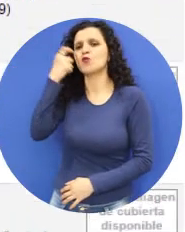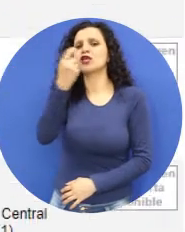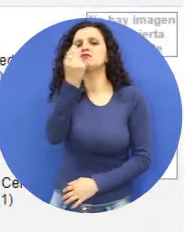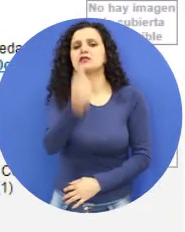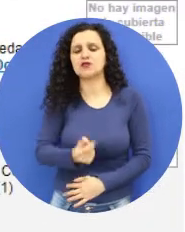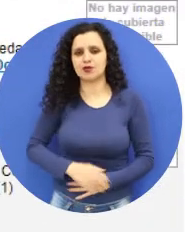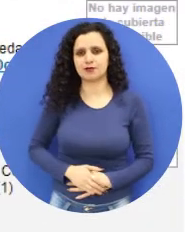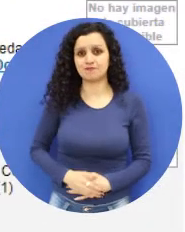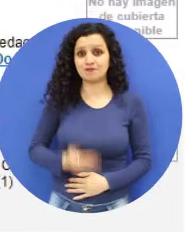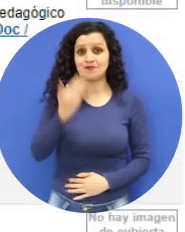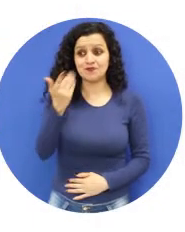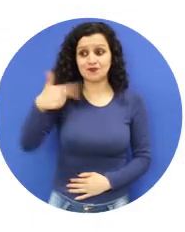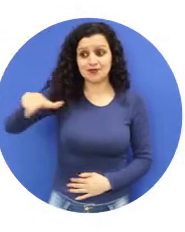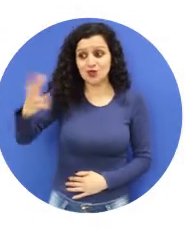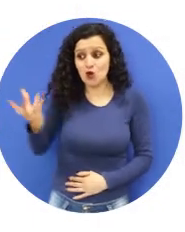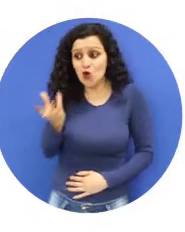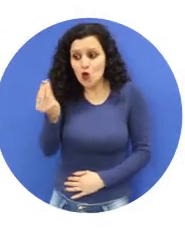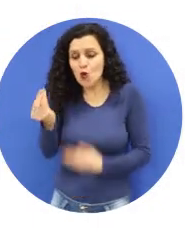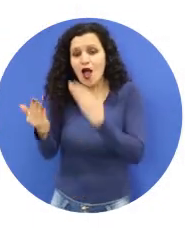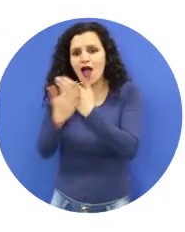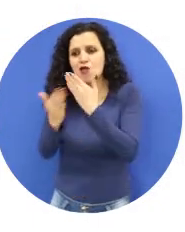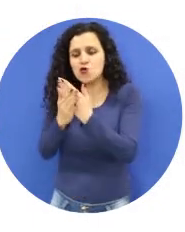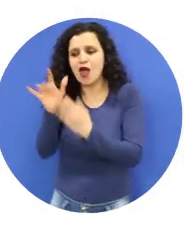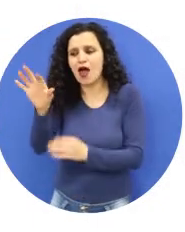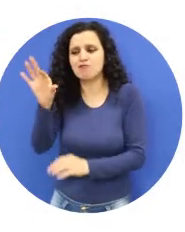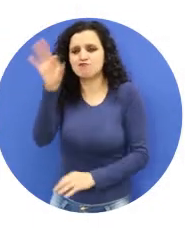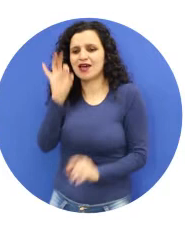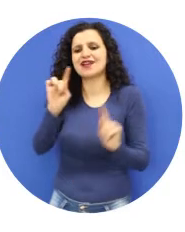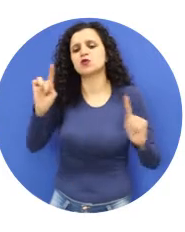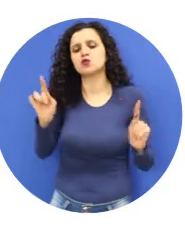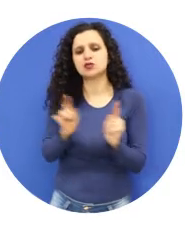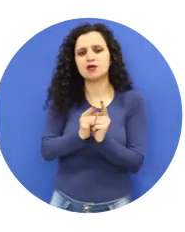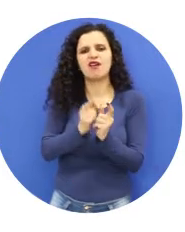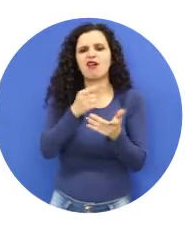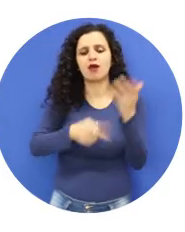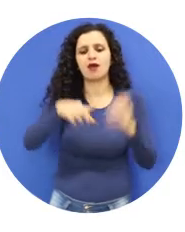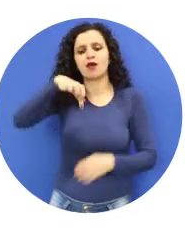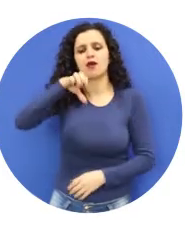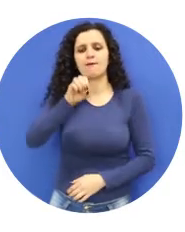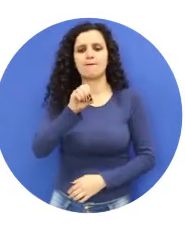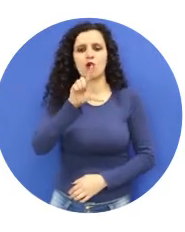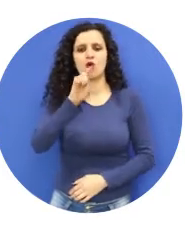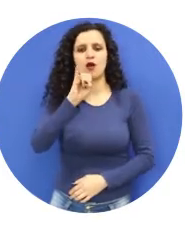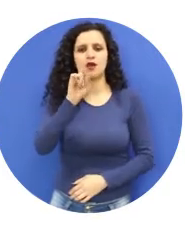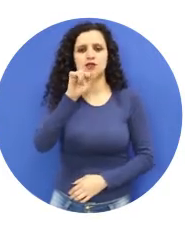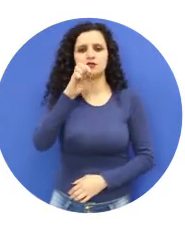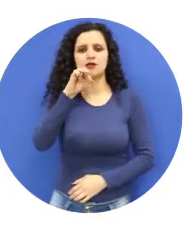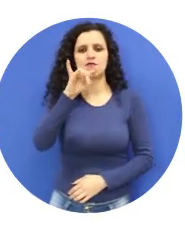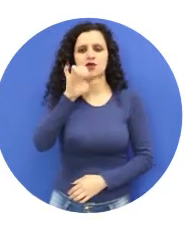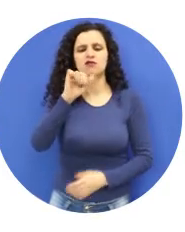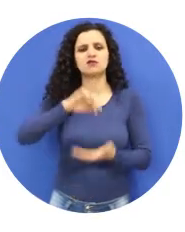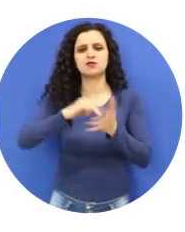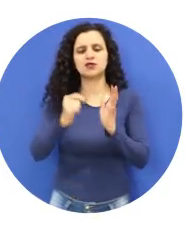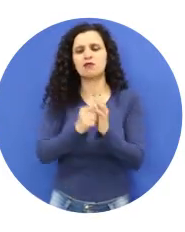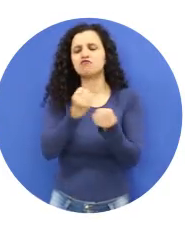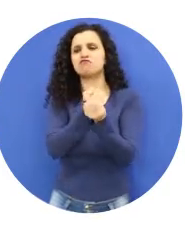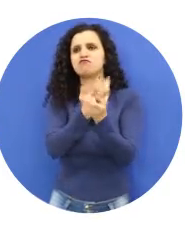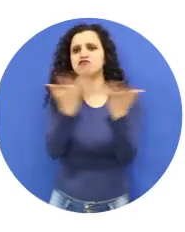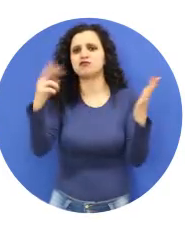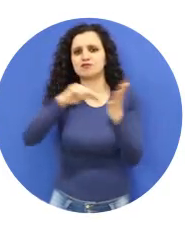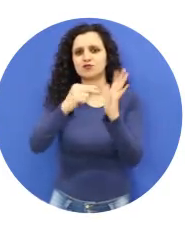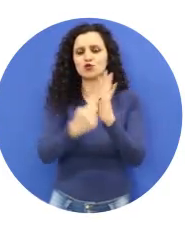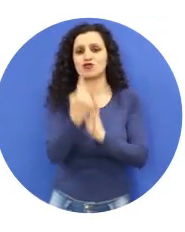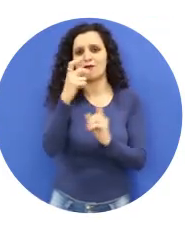por ello que los tesauros reducen la polisemia, que es la pluralidad de significados de una expresión lingüística.